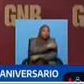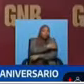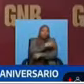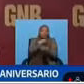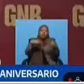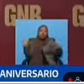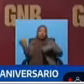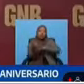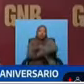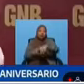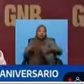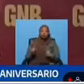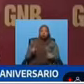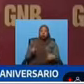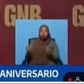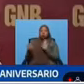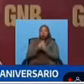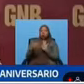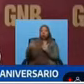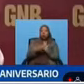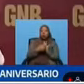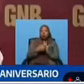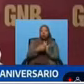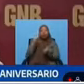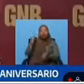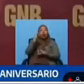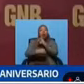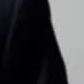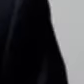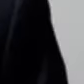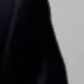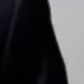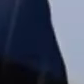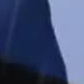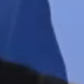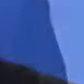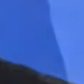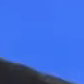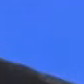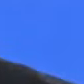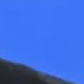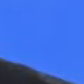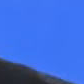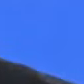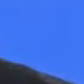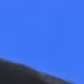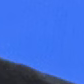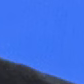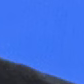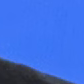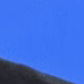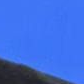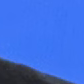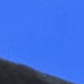se encuentra asegurando que tiktok e Instagram son los más grandes responsables de estar aumentando el odio y el